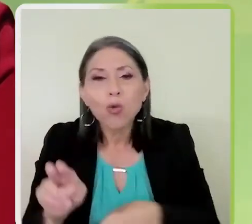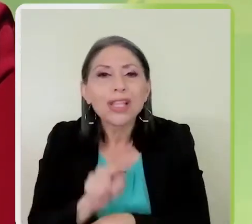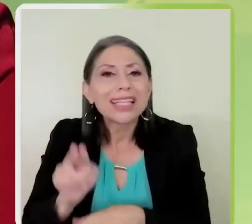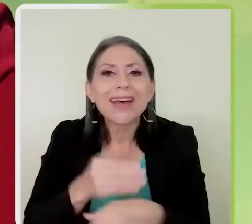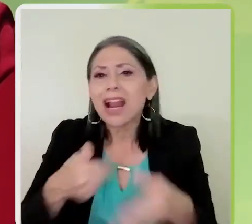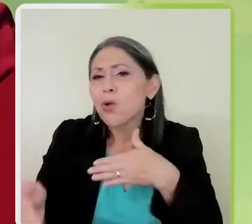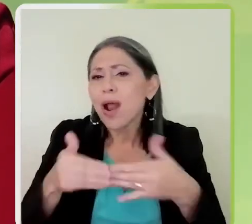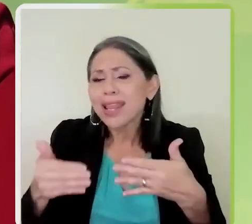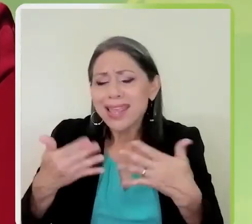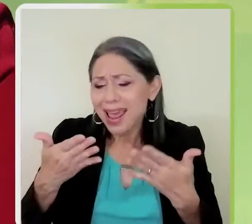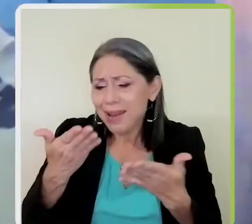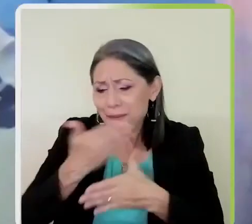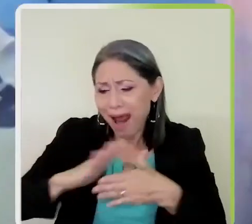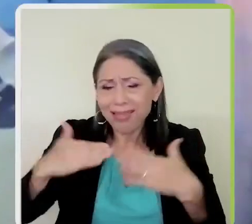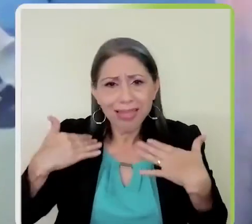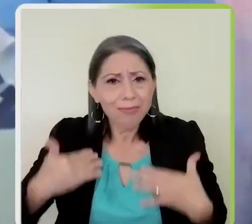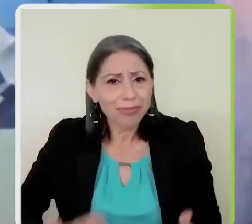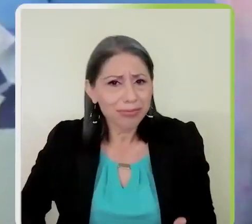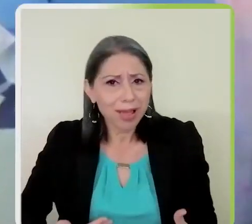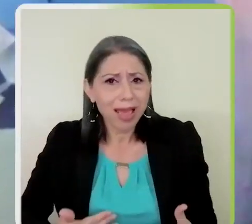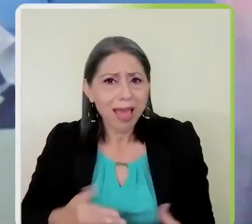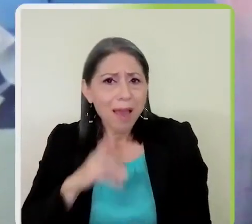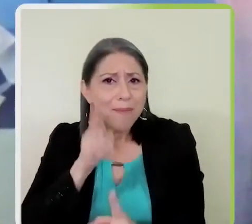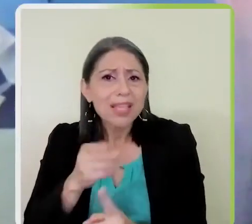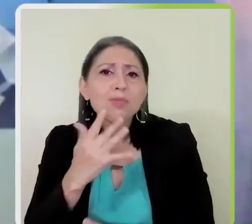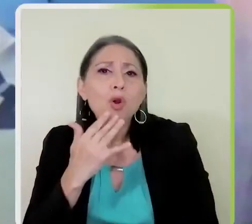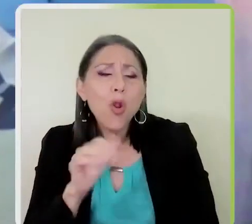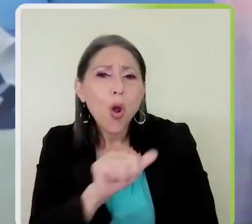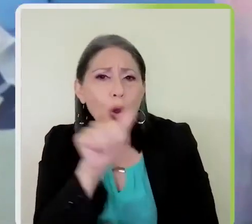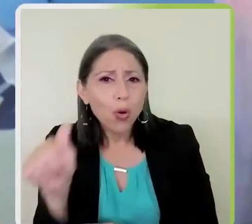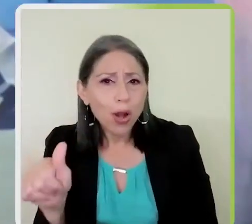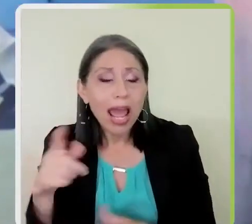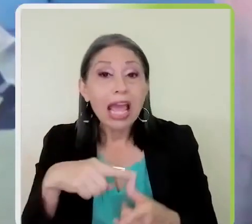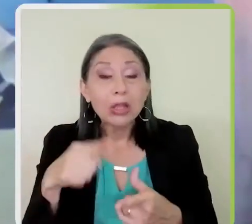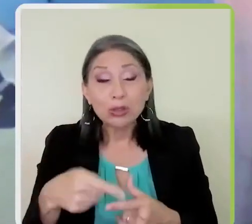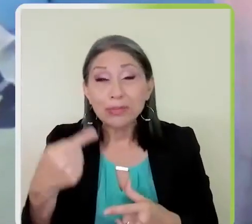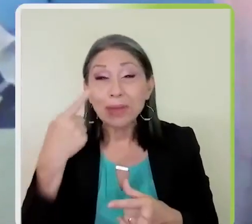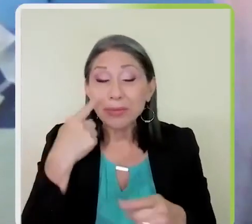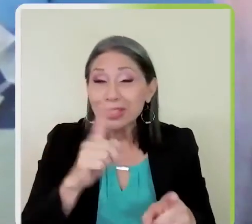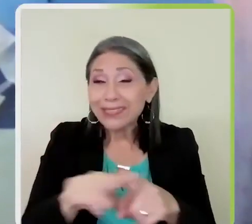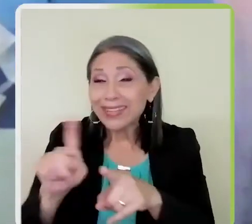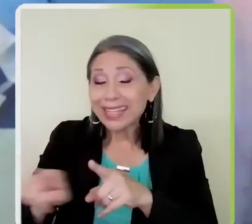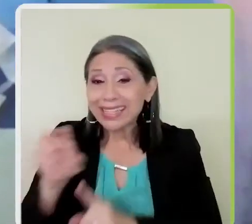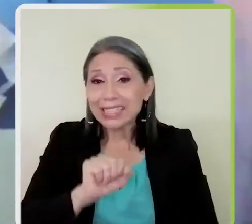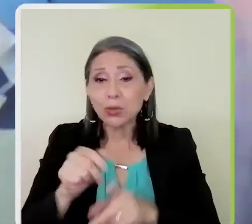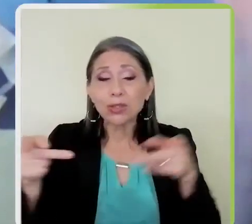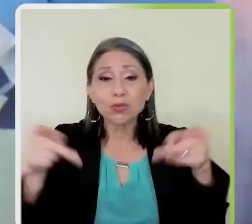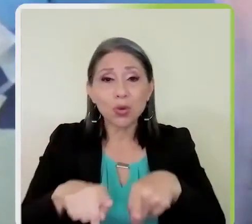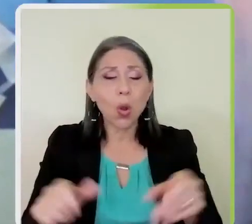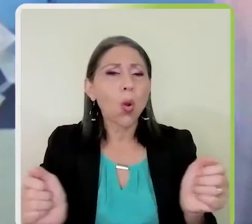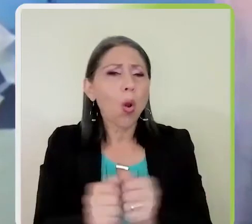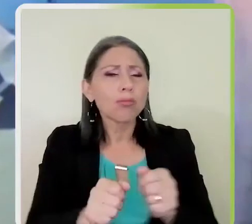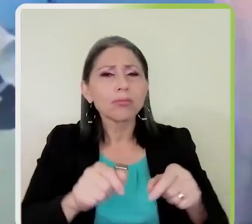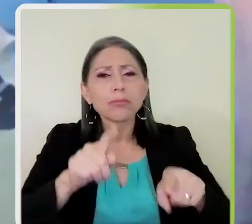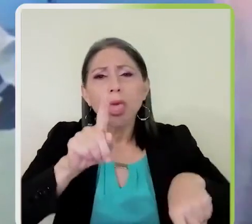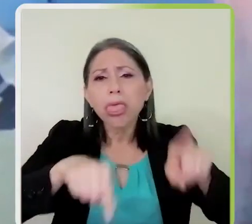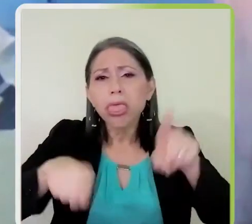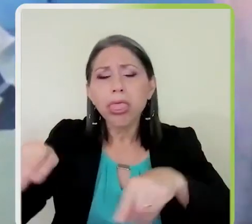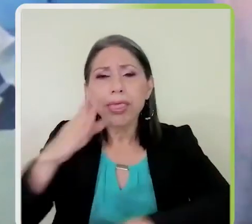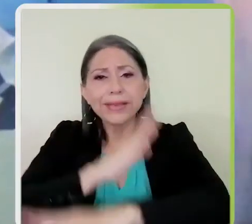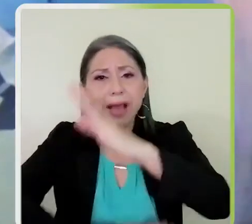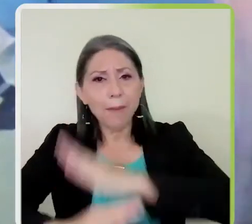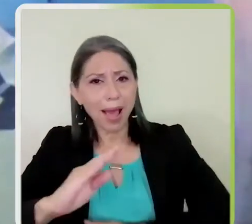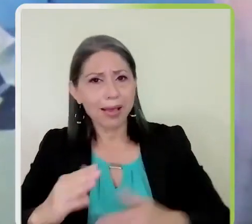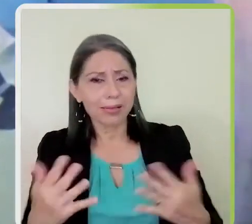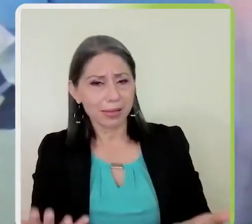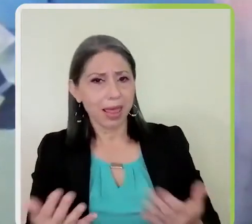la afectación que se dio fue también a nivel general en todas las diversidades de discapacidades, con solo